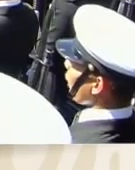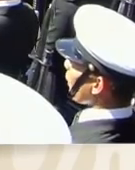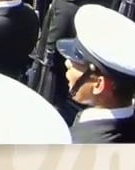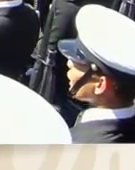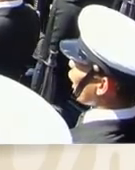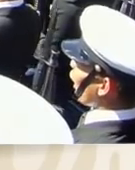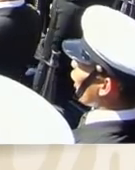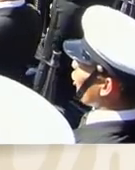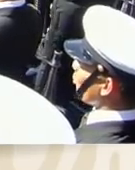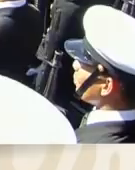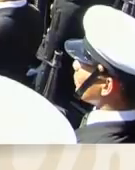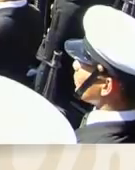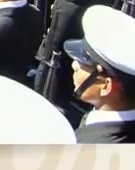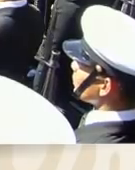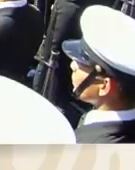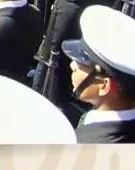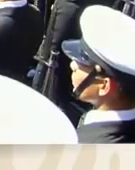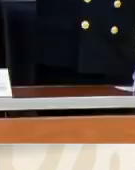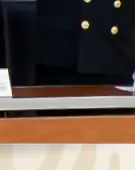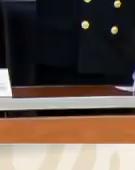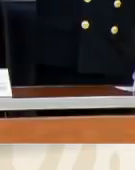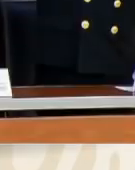¡Viva la patria!